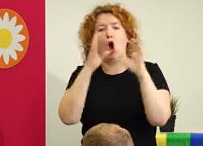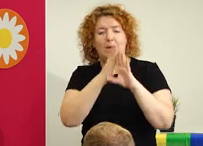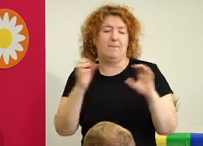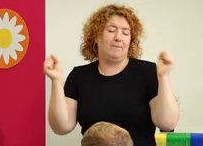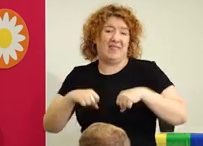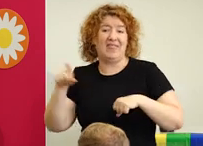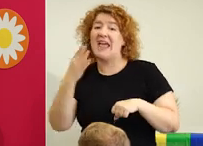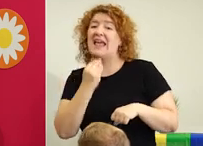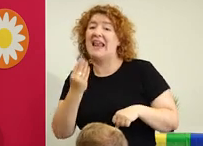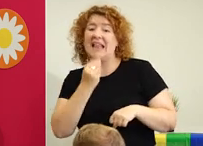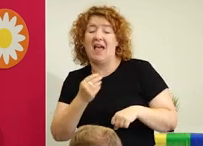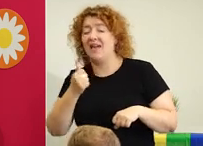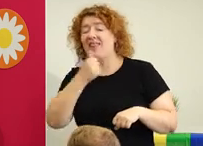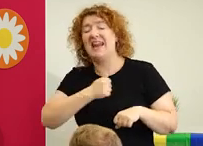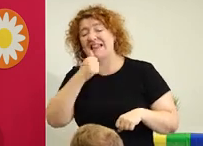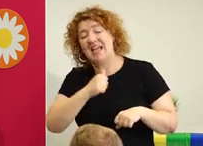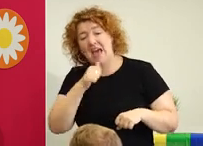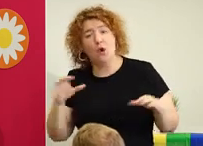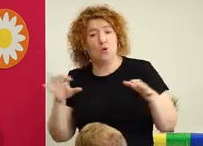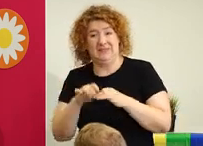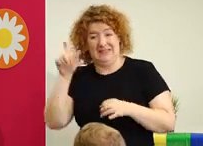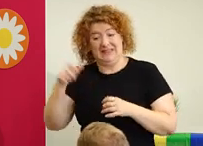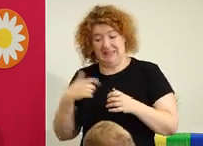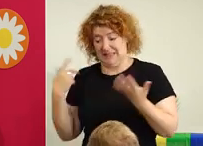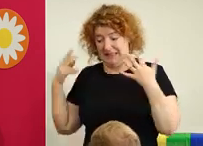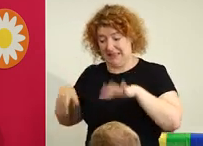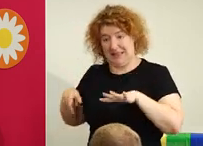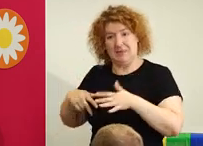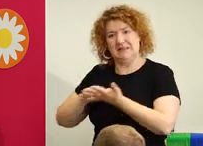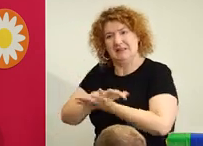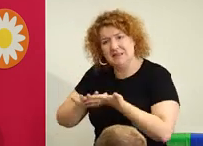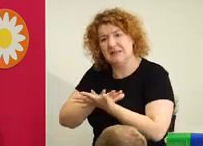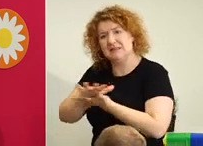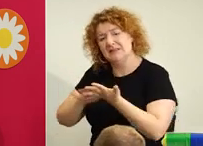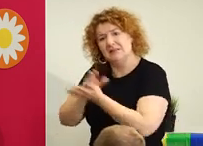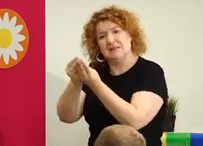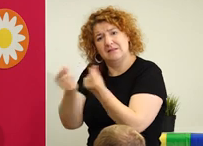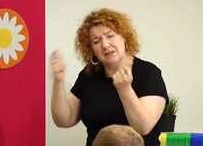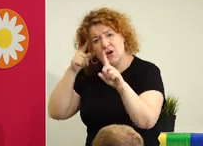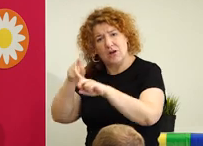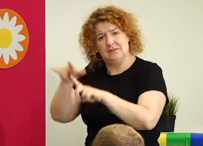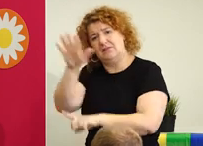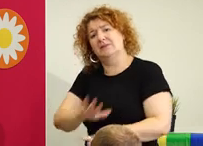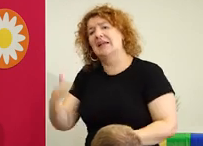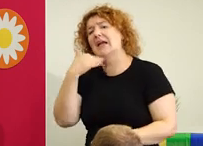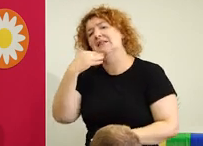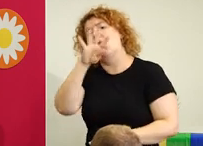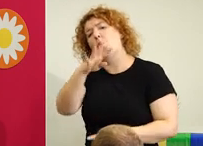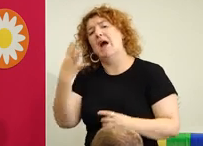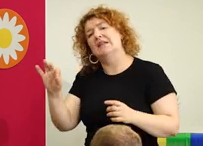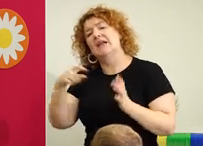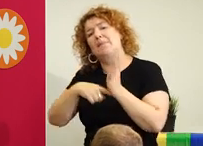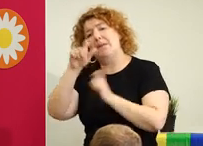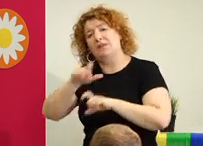de Netanyahu, de un genocida que desde hace 7 meses está cometiendo un genocidio que se ha cobrado ya más de